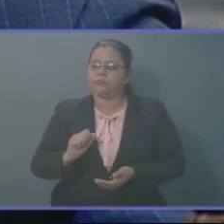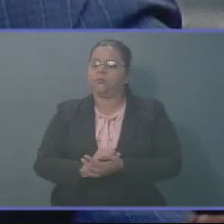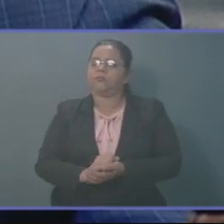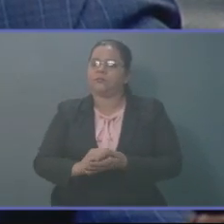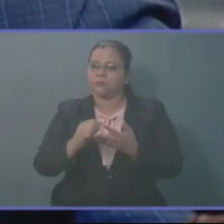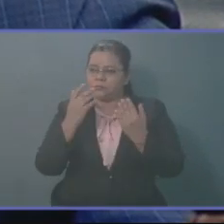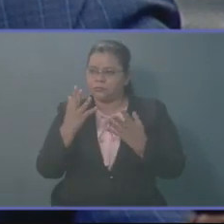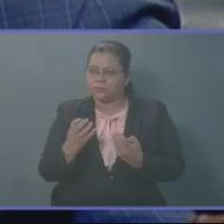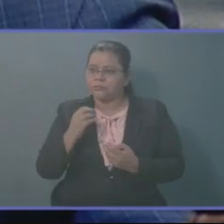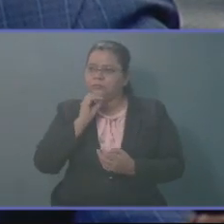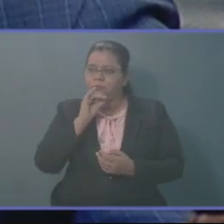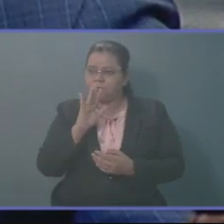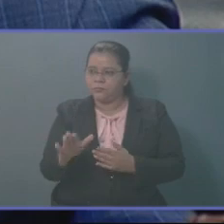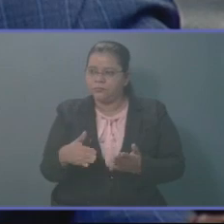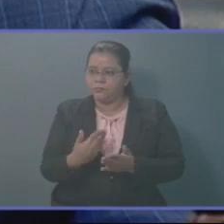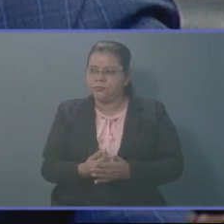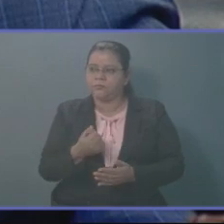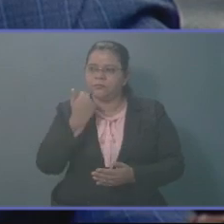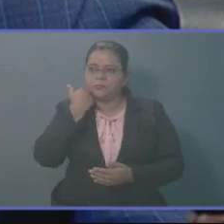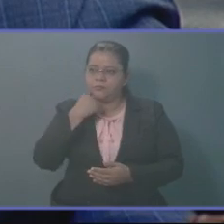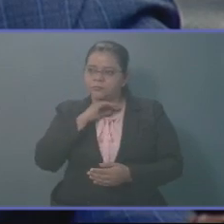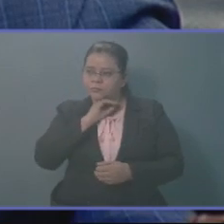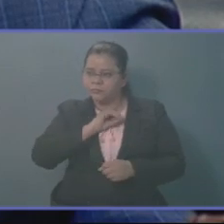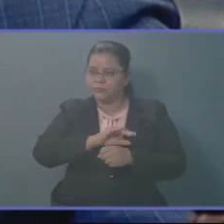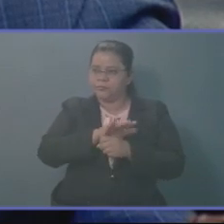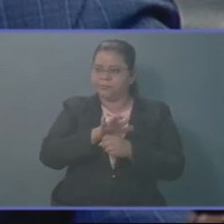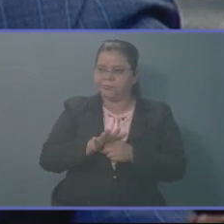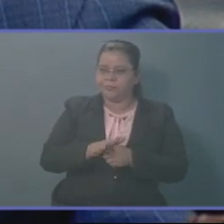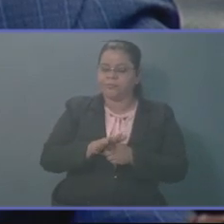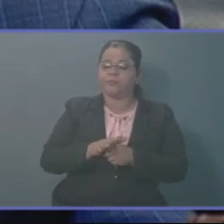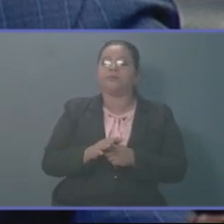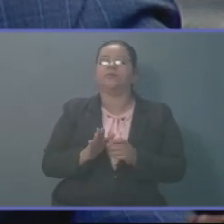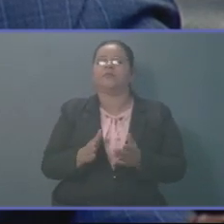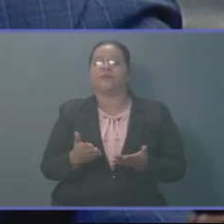busca responder y mitigar la amenaza derivada de la pandemia